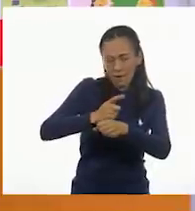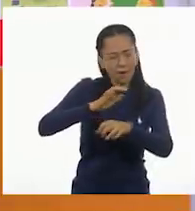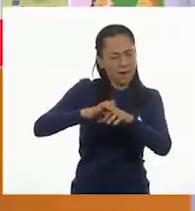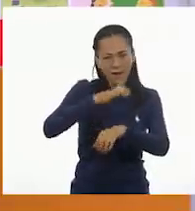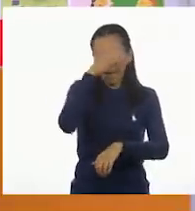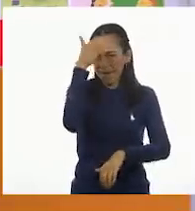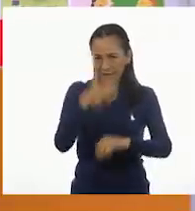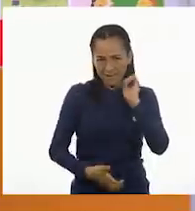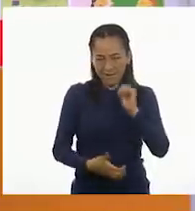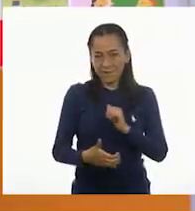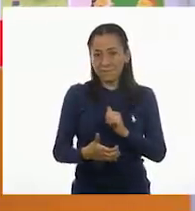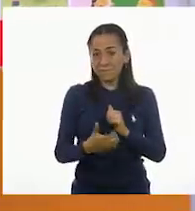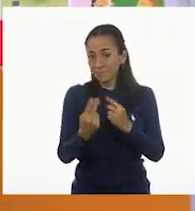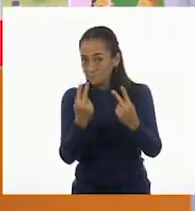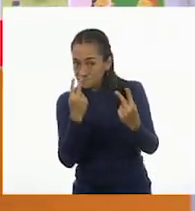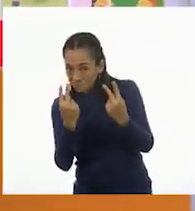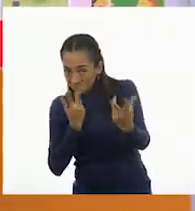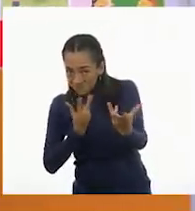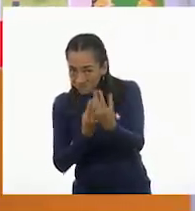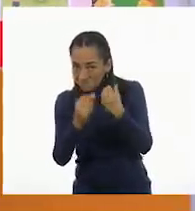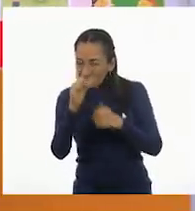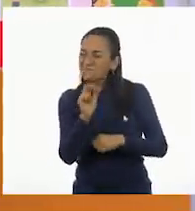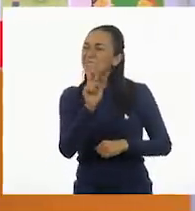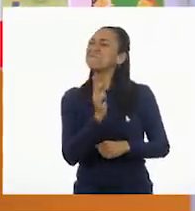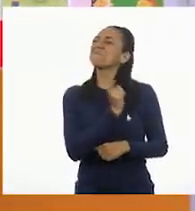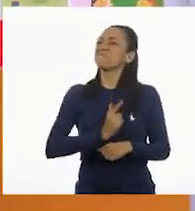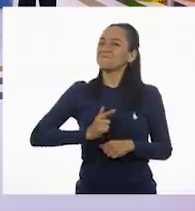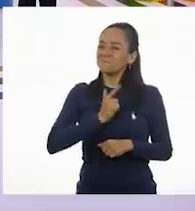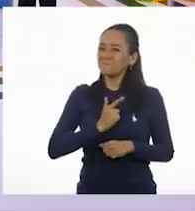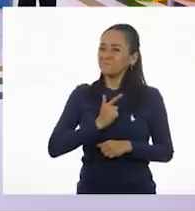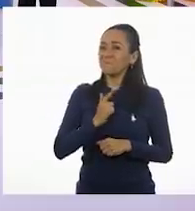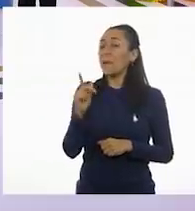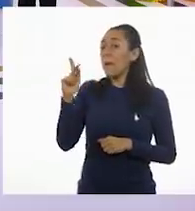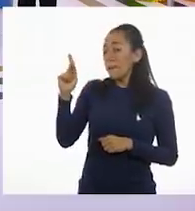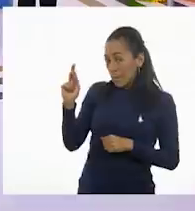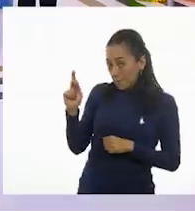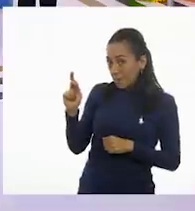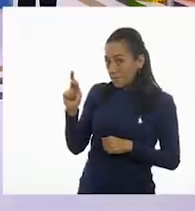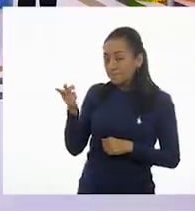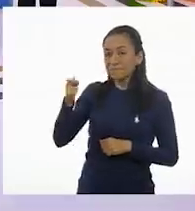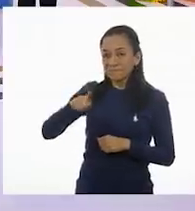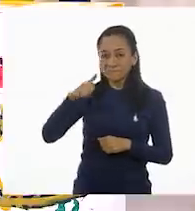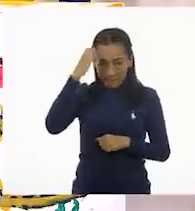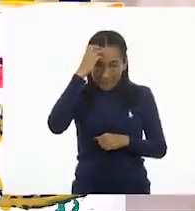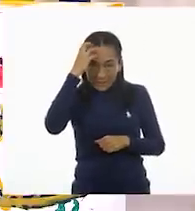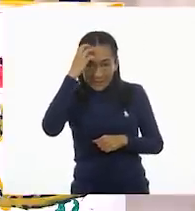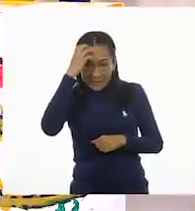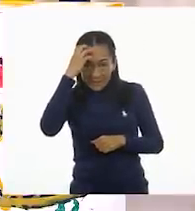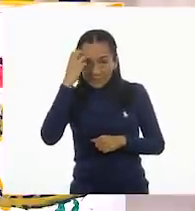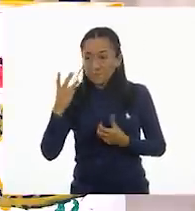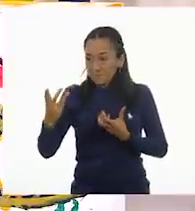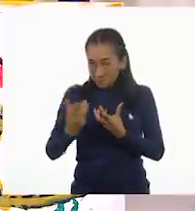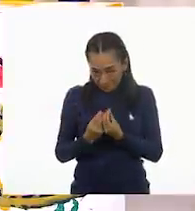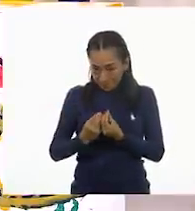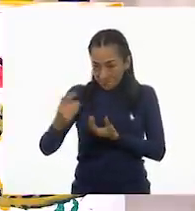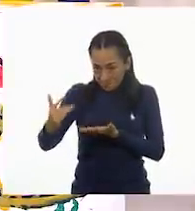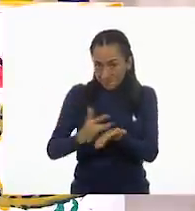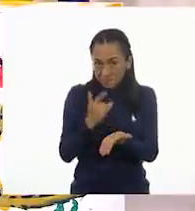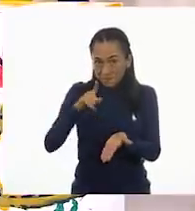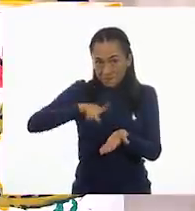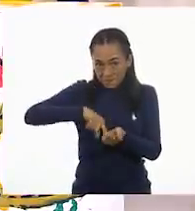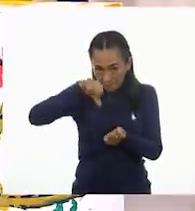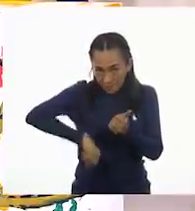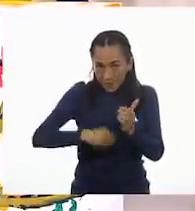mucho gusto que nos hayan acompañado. Pepe, Panchito, gracias por apoyarnos en esta clase. Muchísimas gracias a usted,